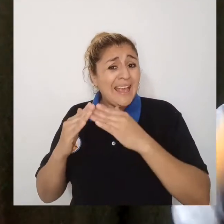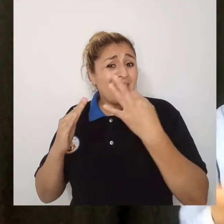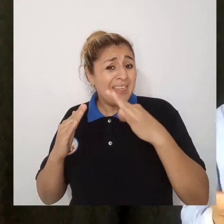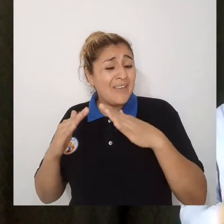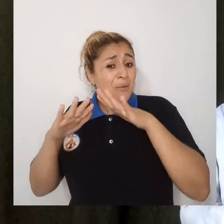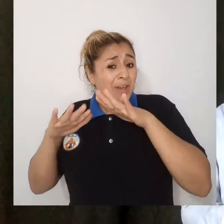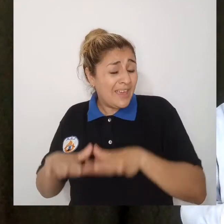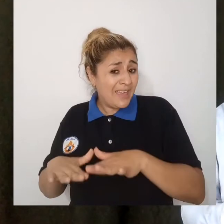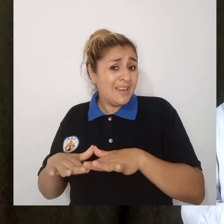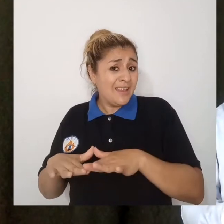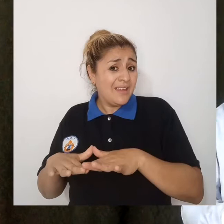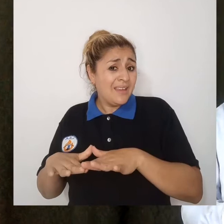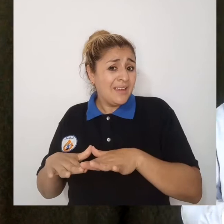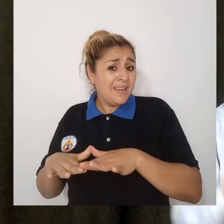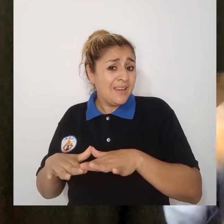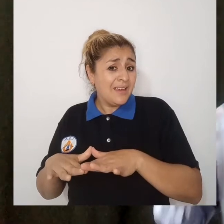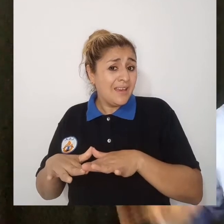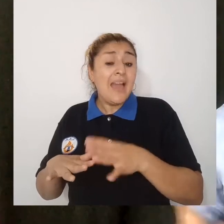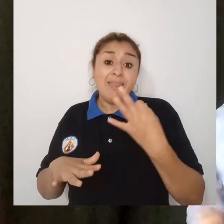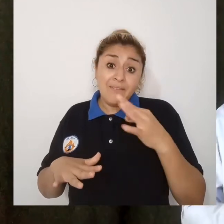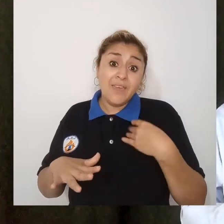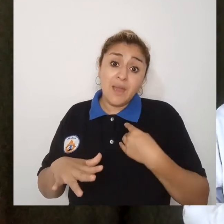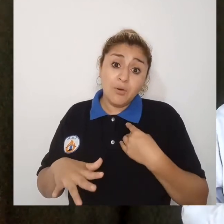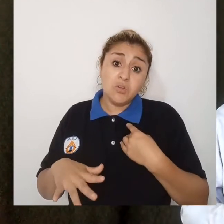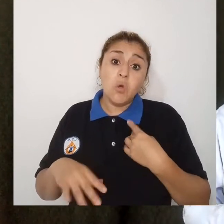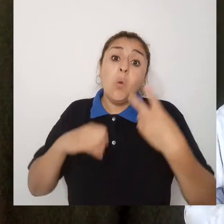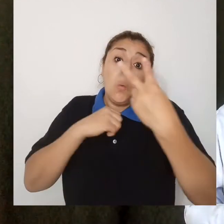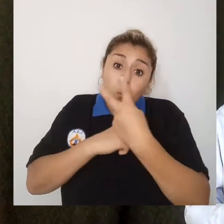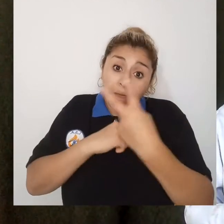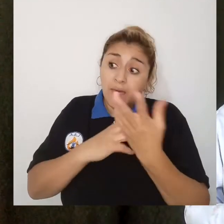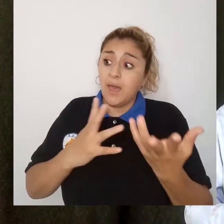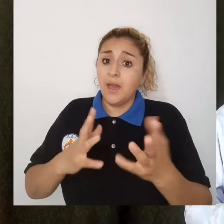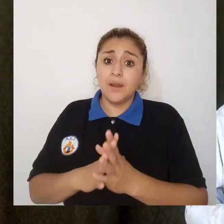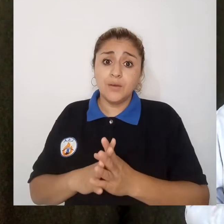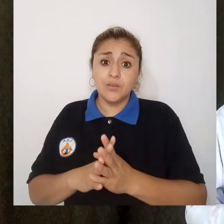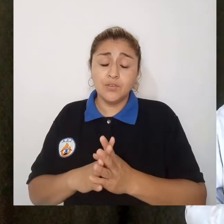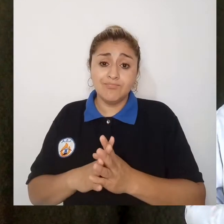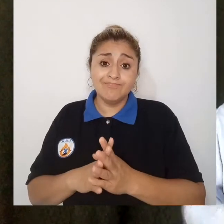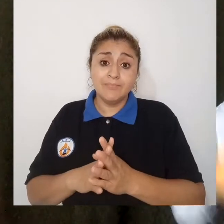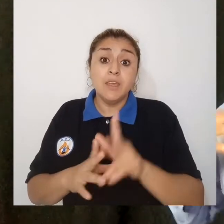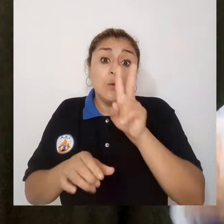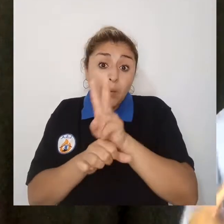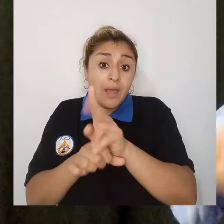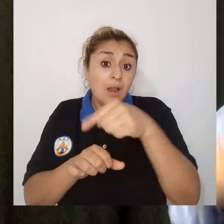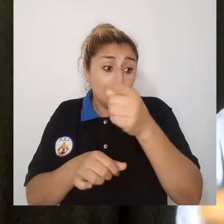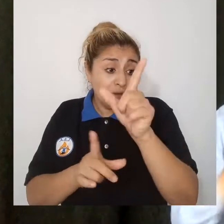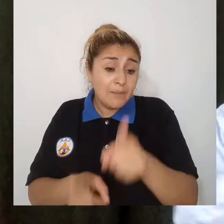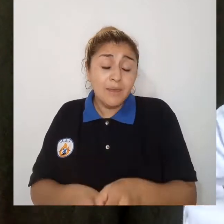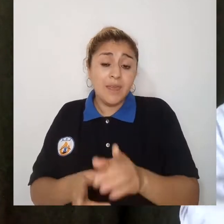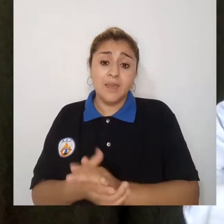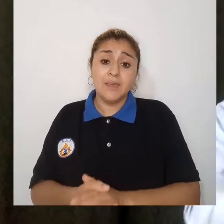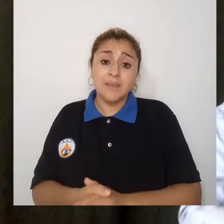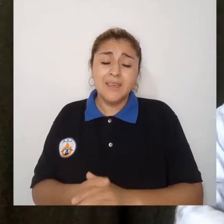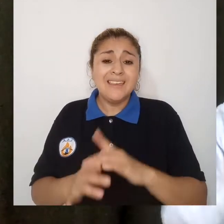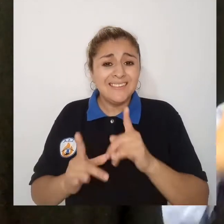adaptarlos abstenernos de muchas cosas quizás como lo hemos hecho y vivir de acuerdo a la